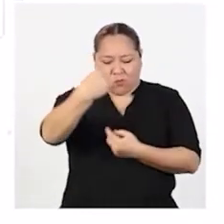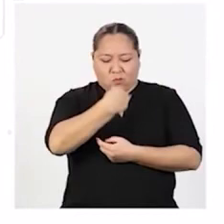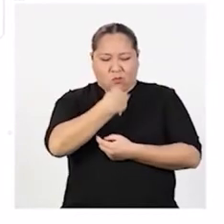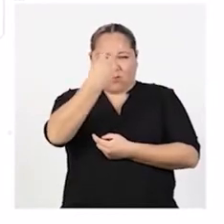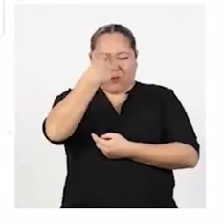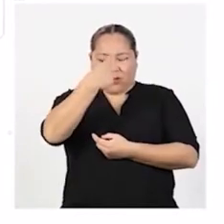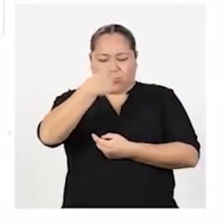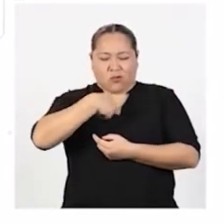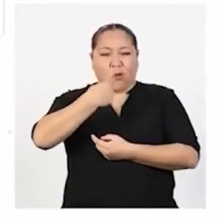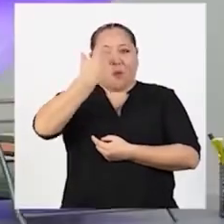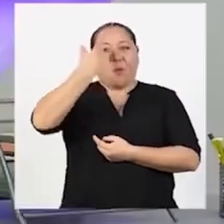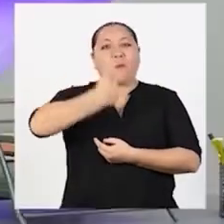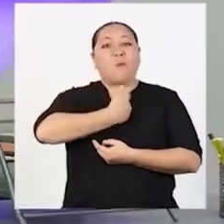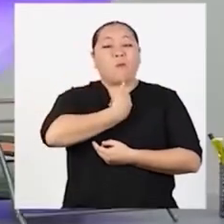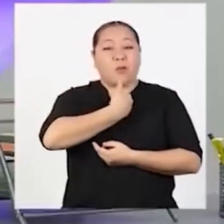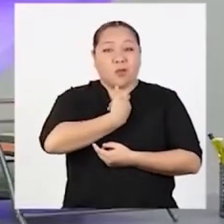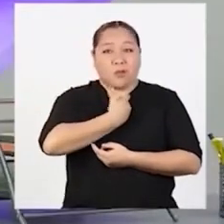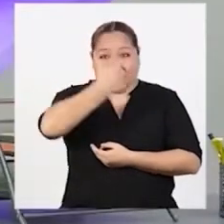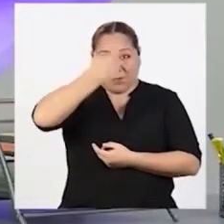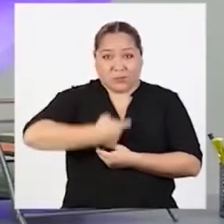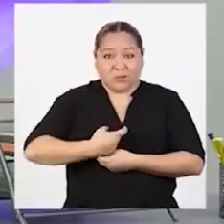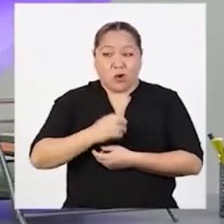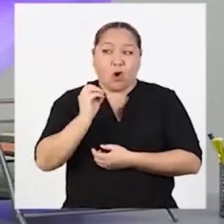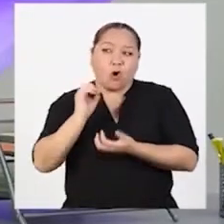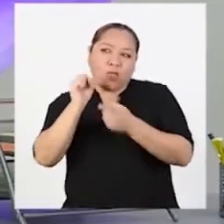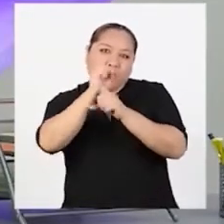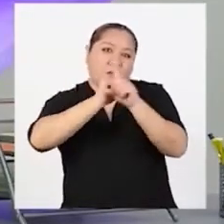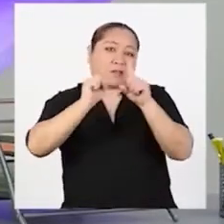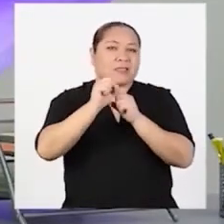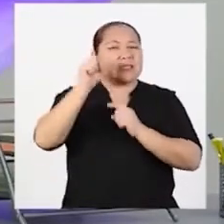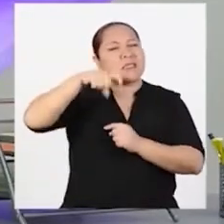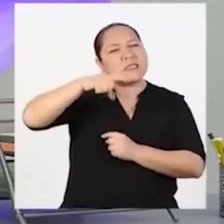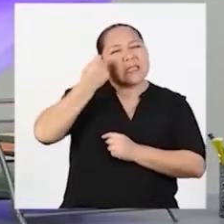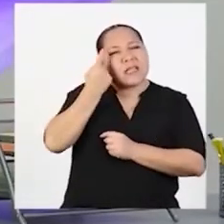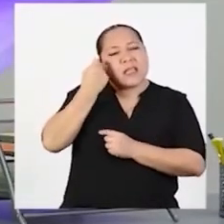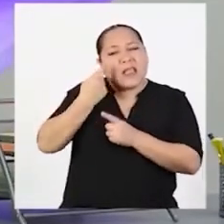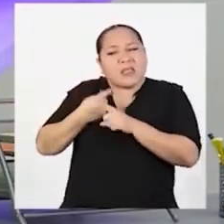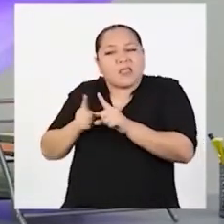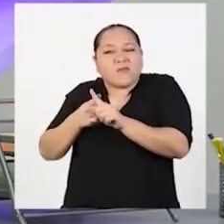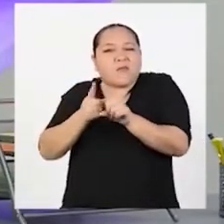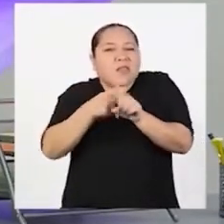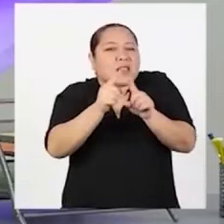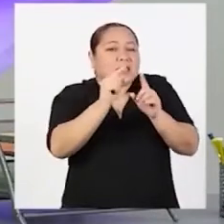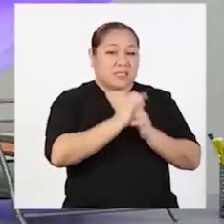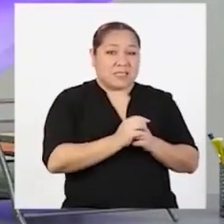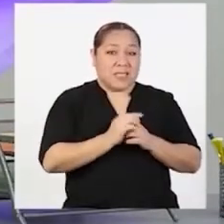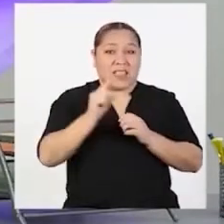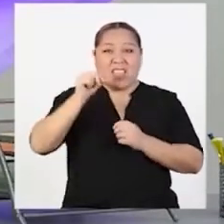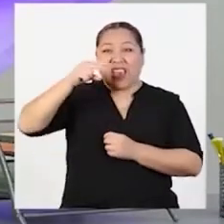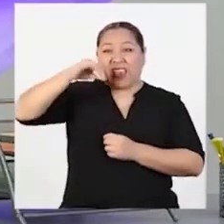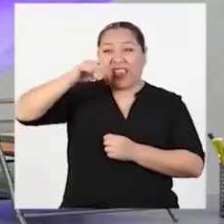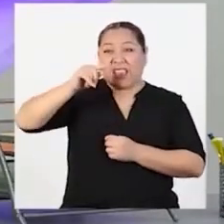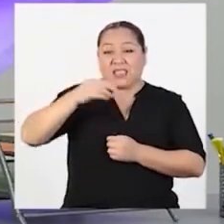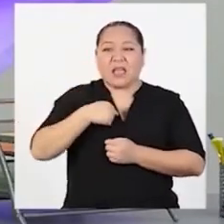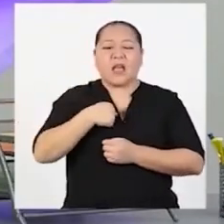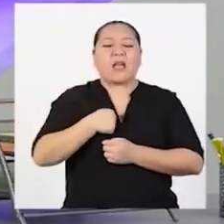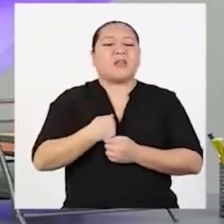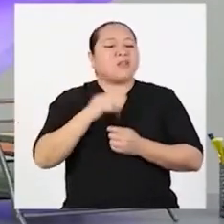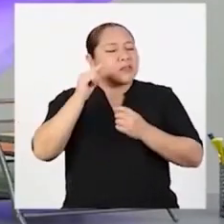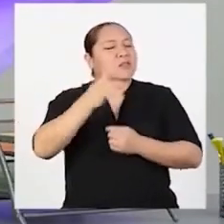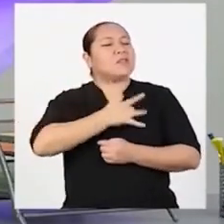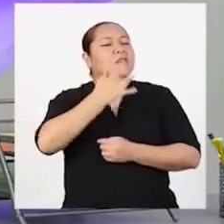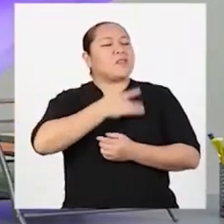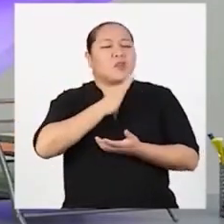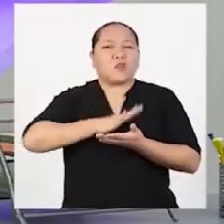la medicina, contribuyen con el desarrollo científico y tecnológico, realizando estudios y formando